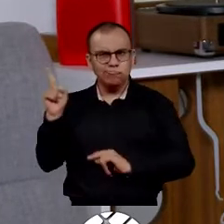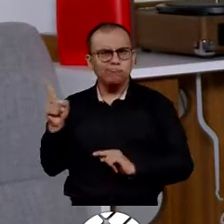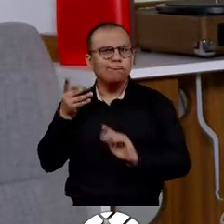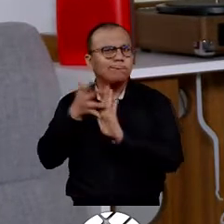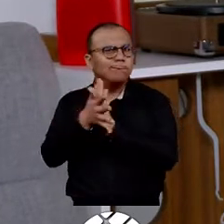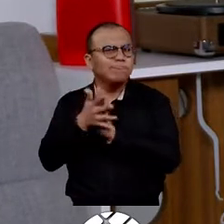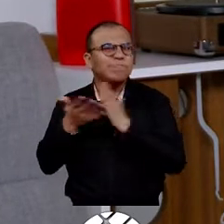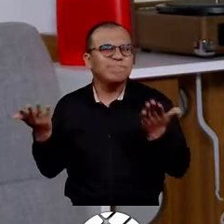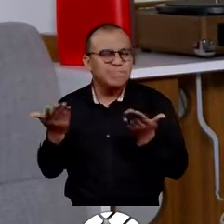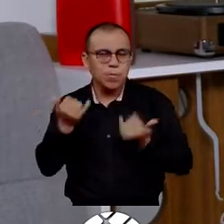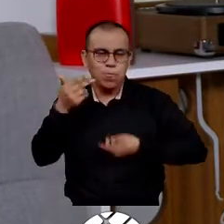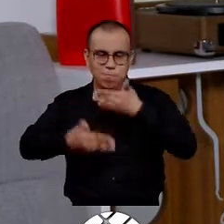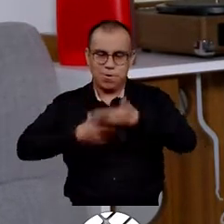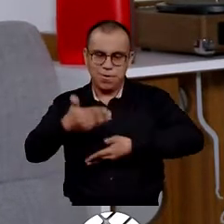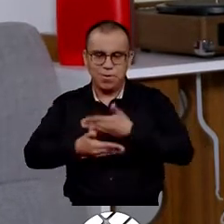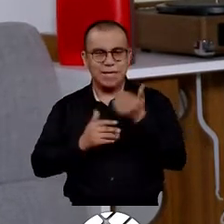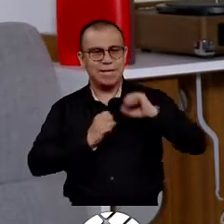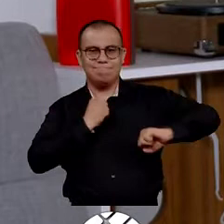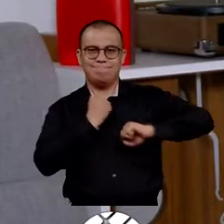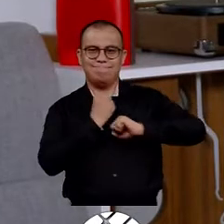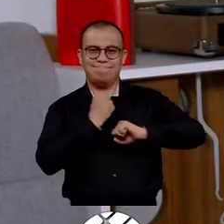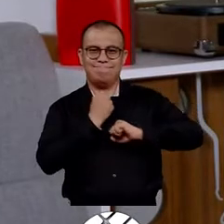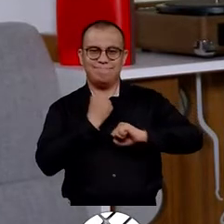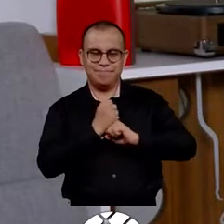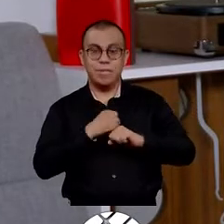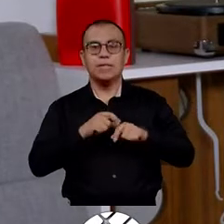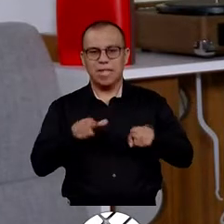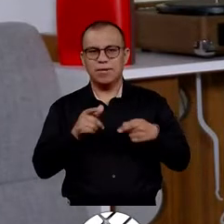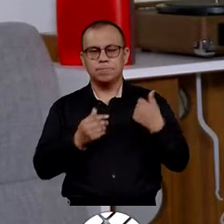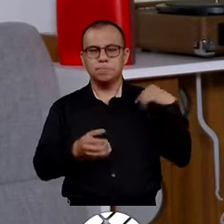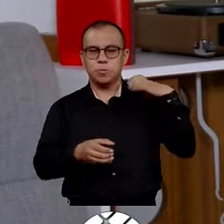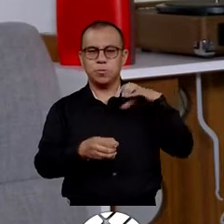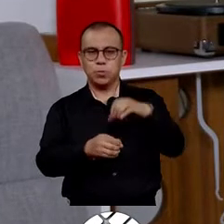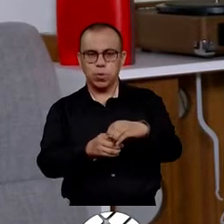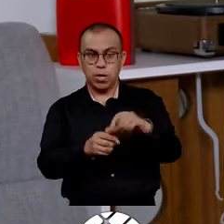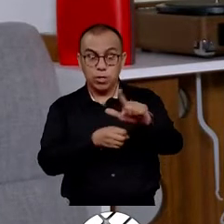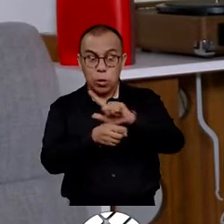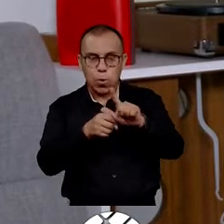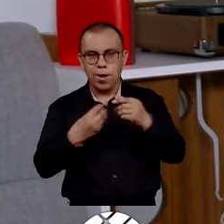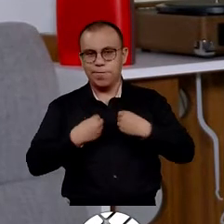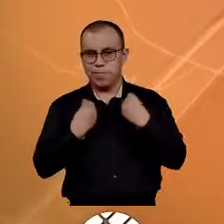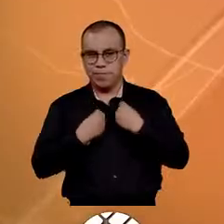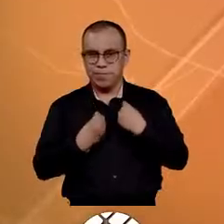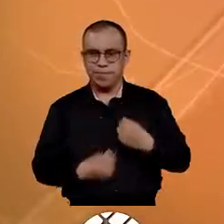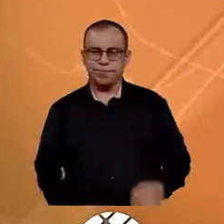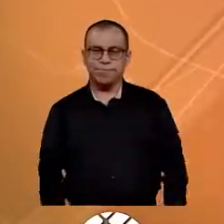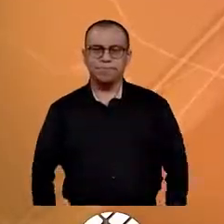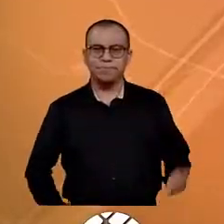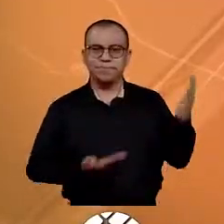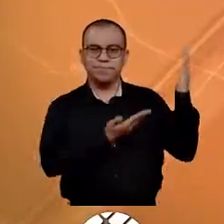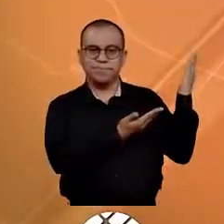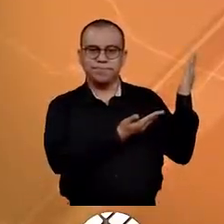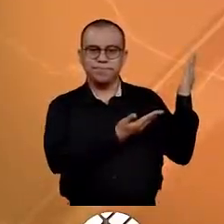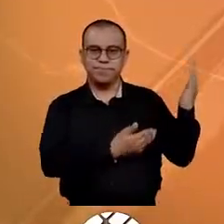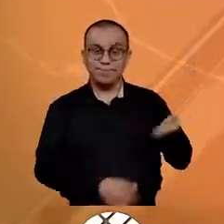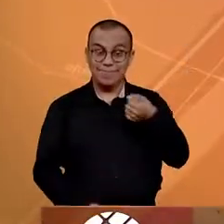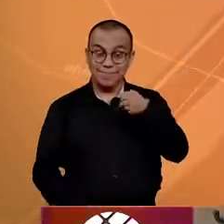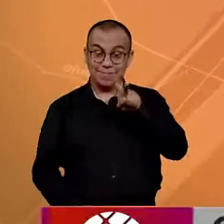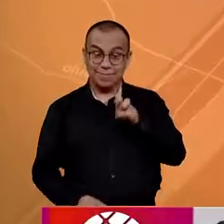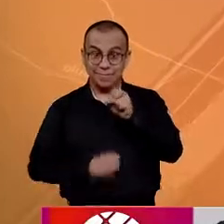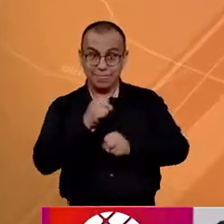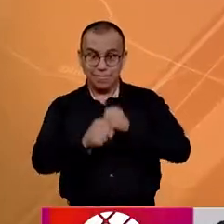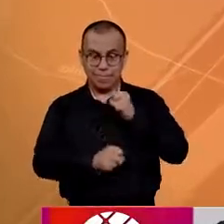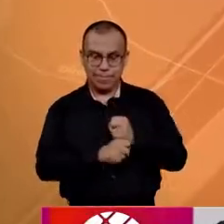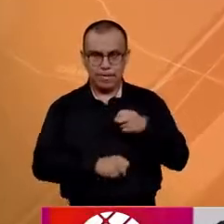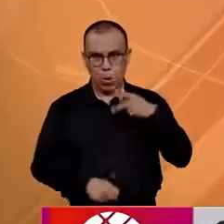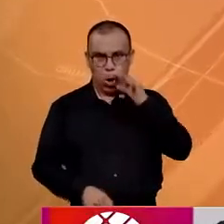el proceso y el apoyo fundamental de la gente de Ciudad Bolívar, localidad donde reside. A sus 17 años, Jorge